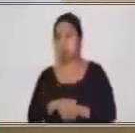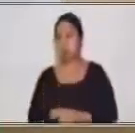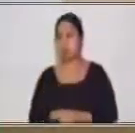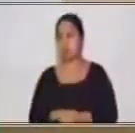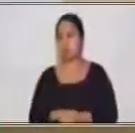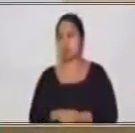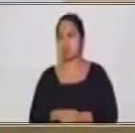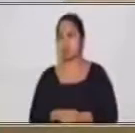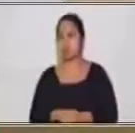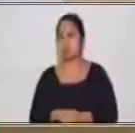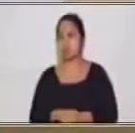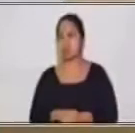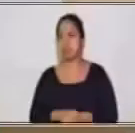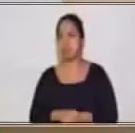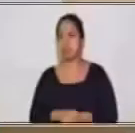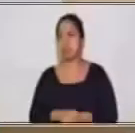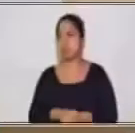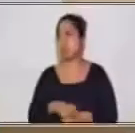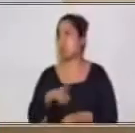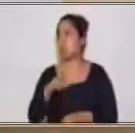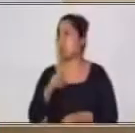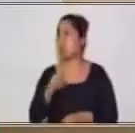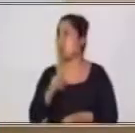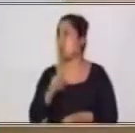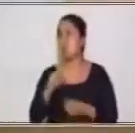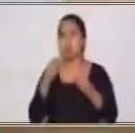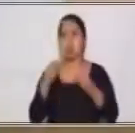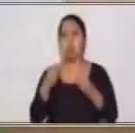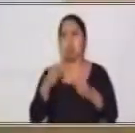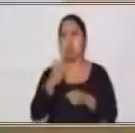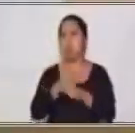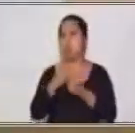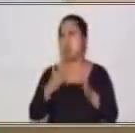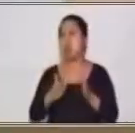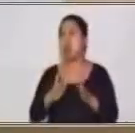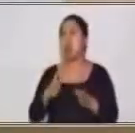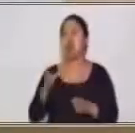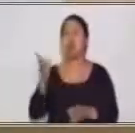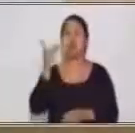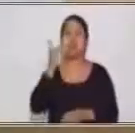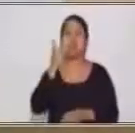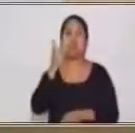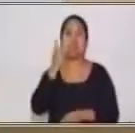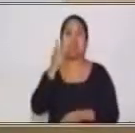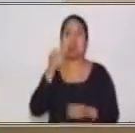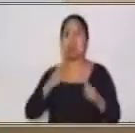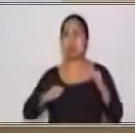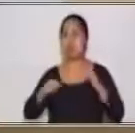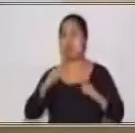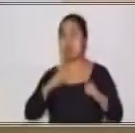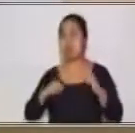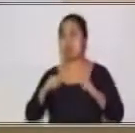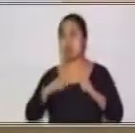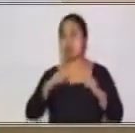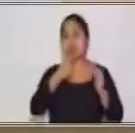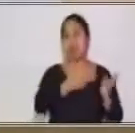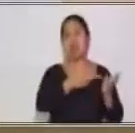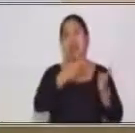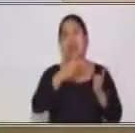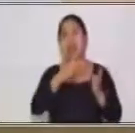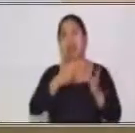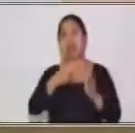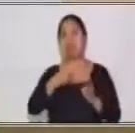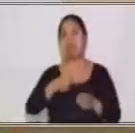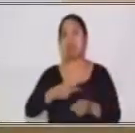en Guatemala. Entonces no fue tan guatemalteca que digamos, porque los directores y actores eran más que todo mexicanos, pero